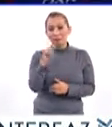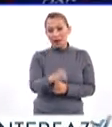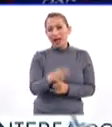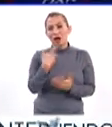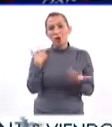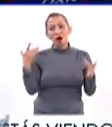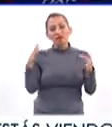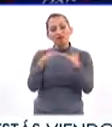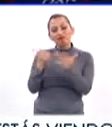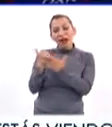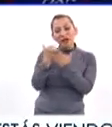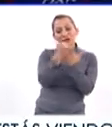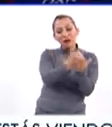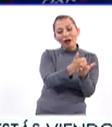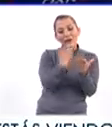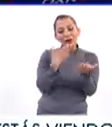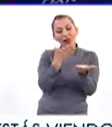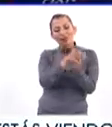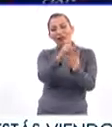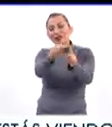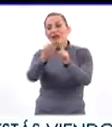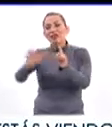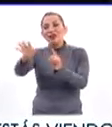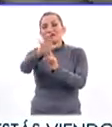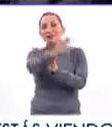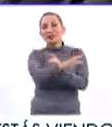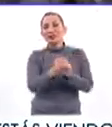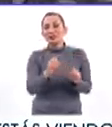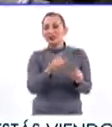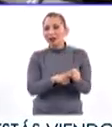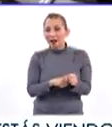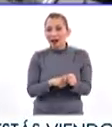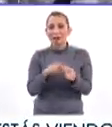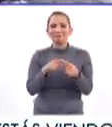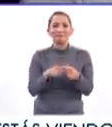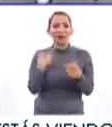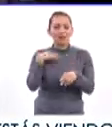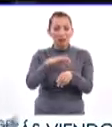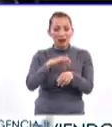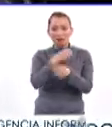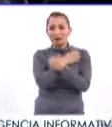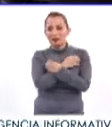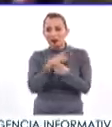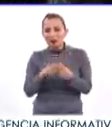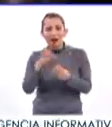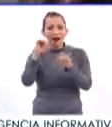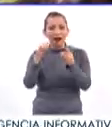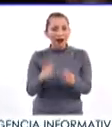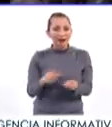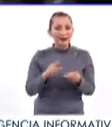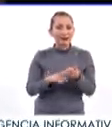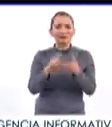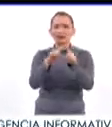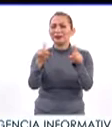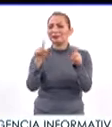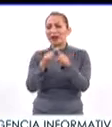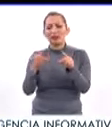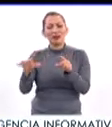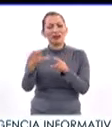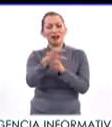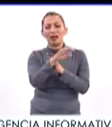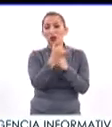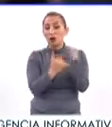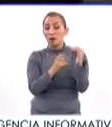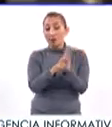es una interfaz que se ha involucrado e intervenido en diferentes esferas de la sociedad, en la medicina, en la educación, en el arte, en múltiples campos. Hoy